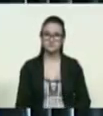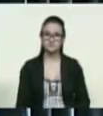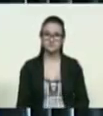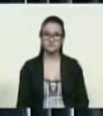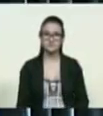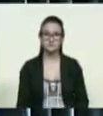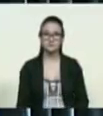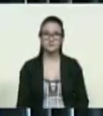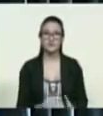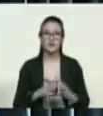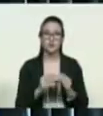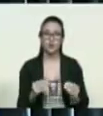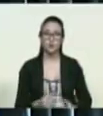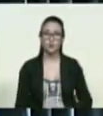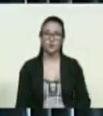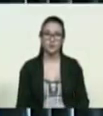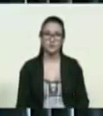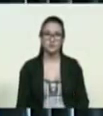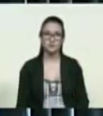de todos,